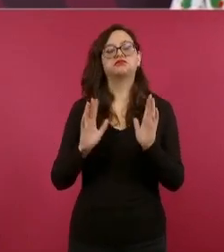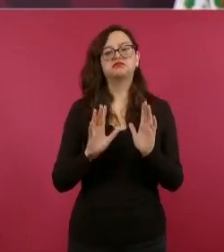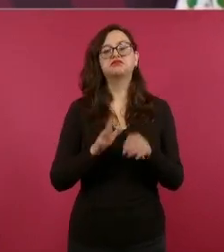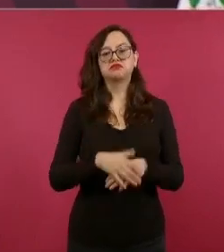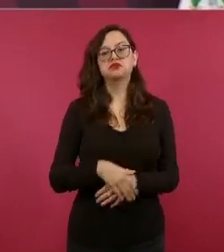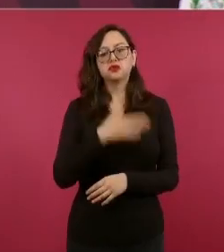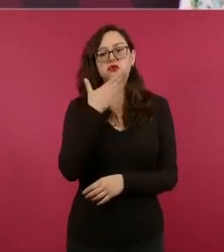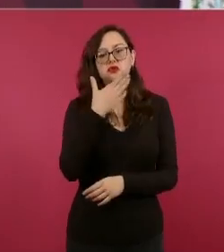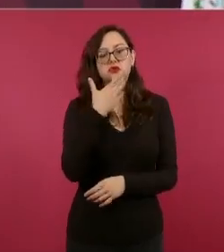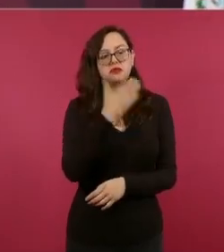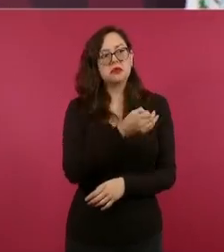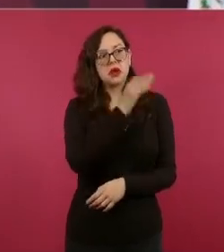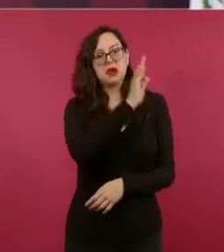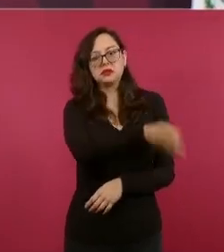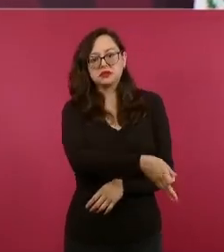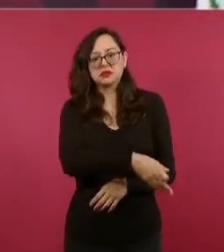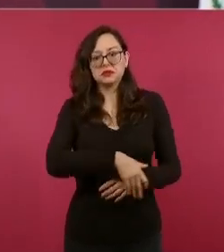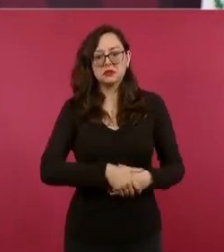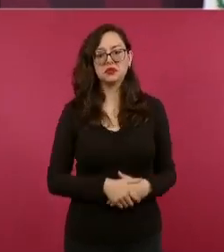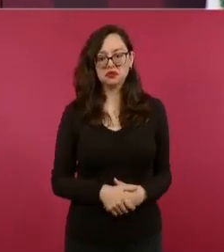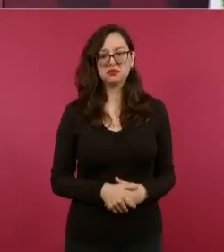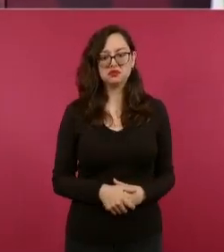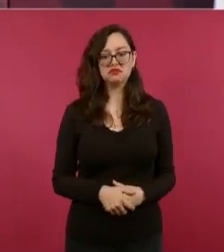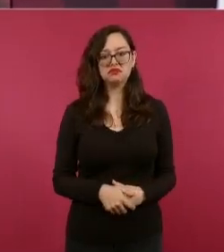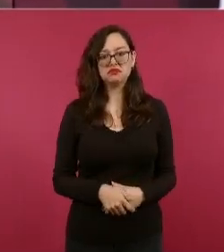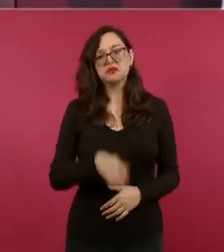Acepto el desafío,